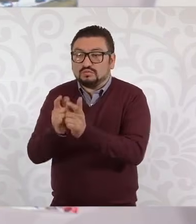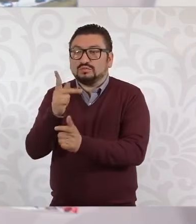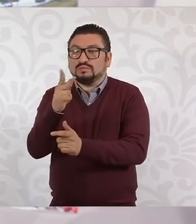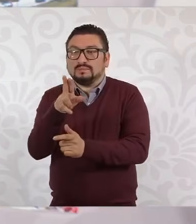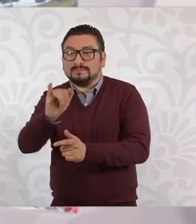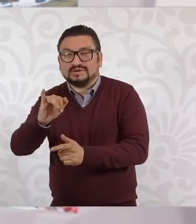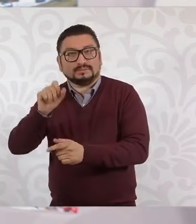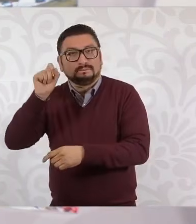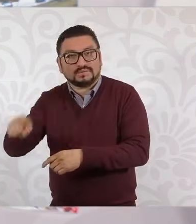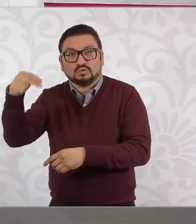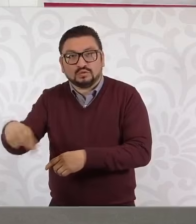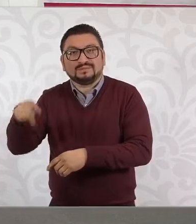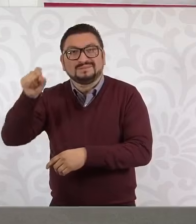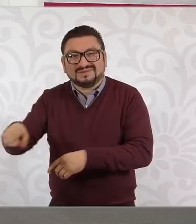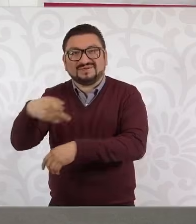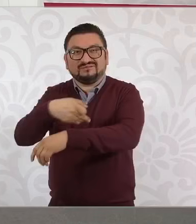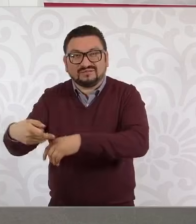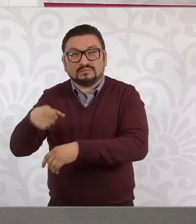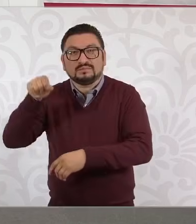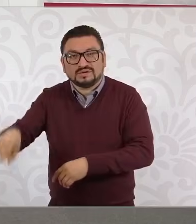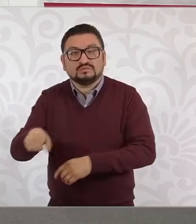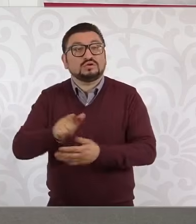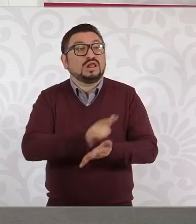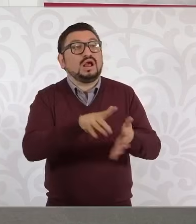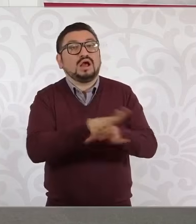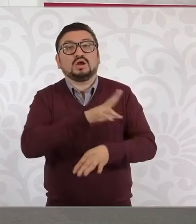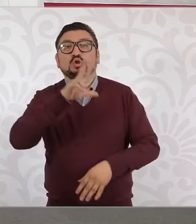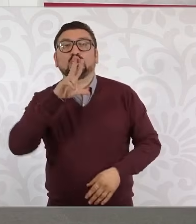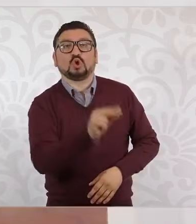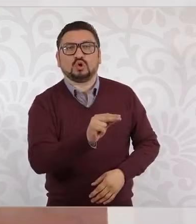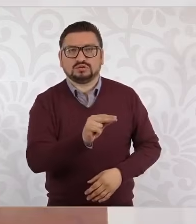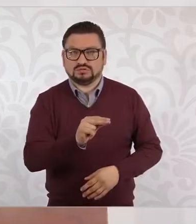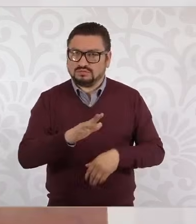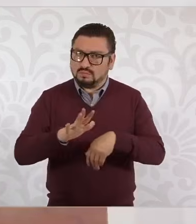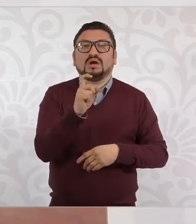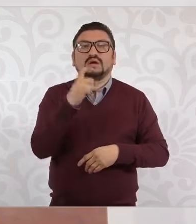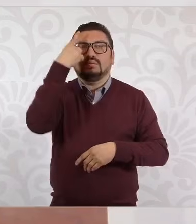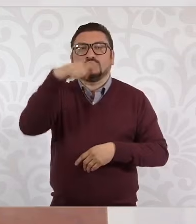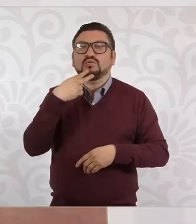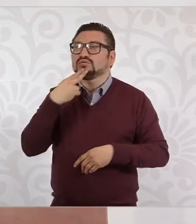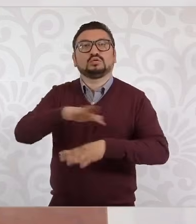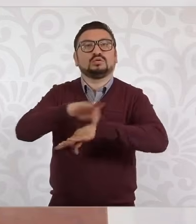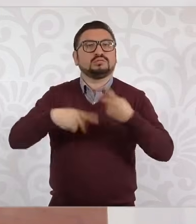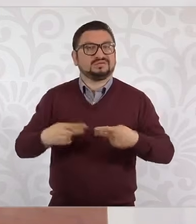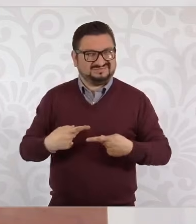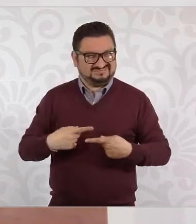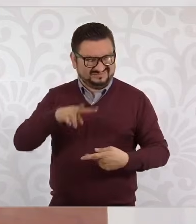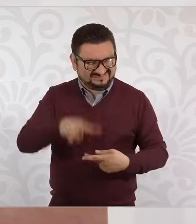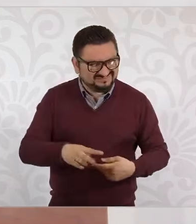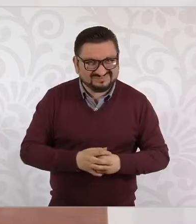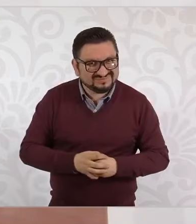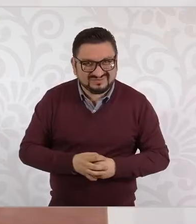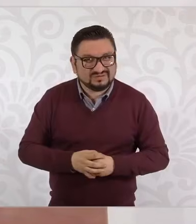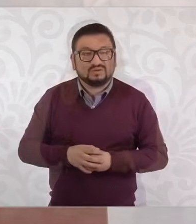mismo apellido, o sea, de la familia, se opuso al cambio a la ley de aguas, porque dice que el agua es para el pueblo, cuando en realidad pues estaban